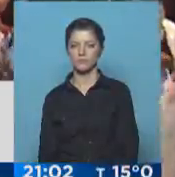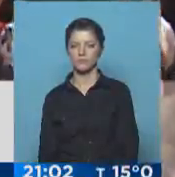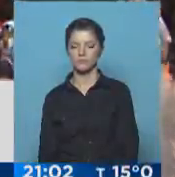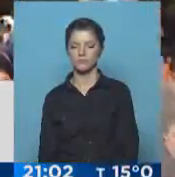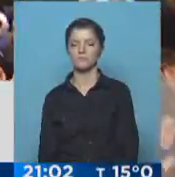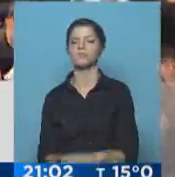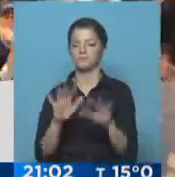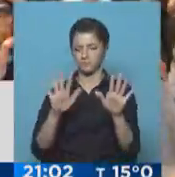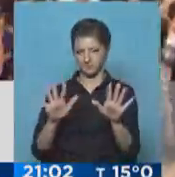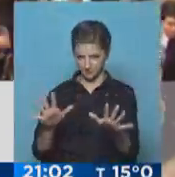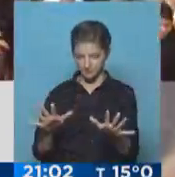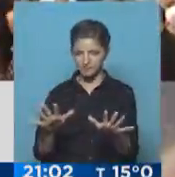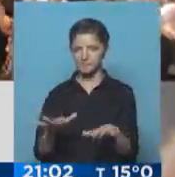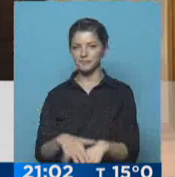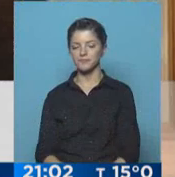Miren,